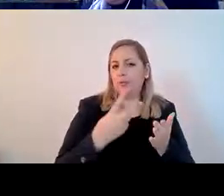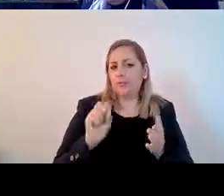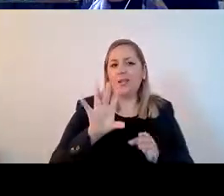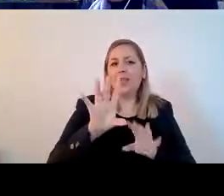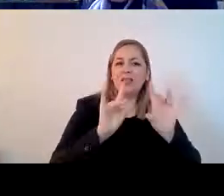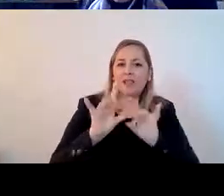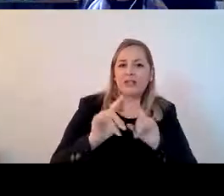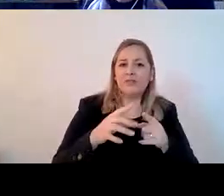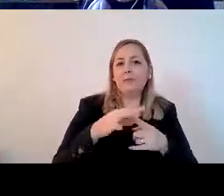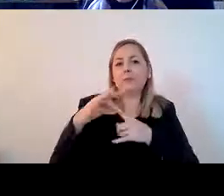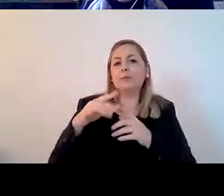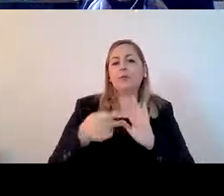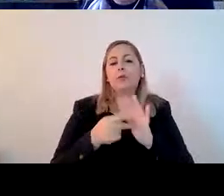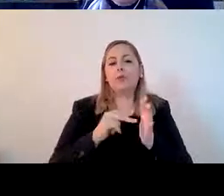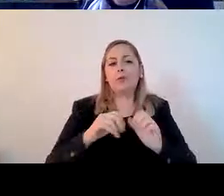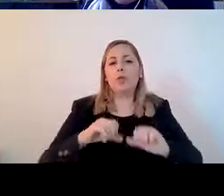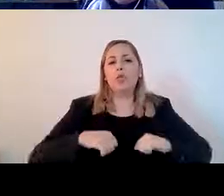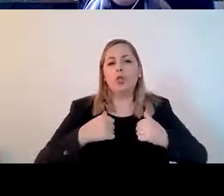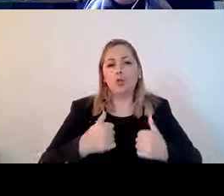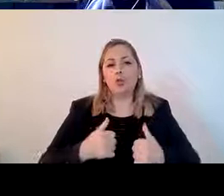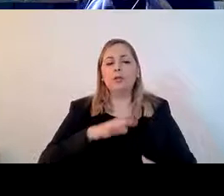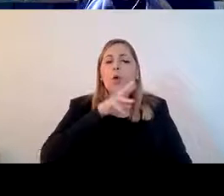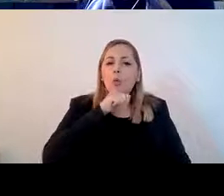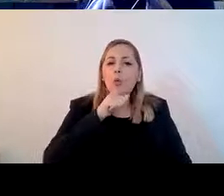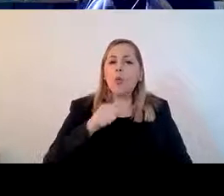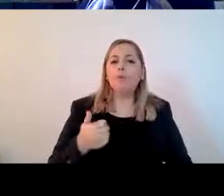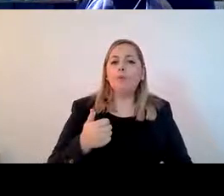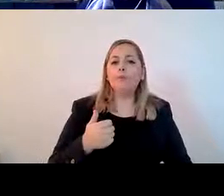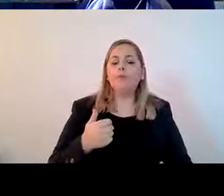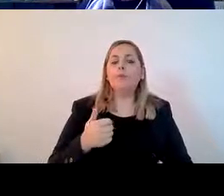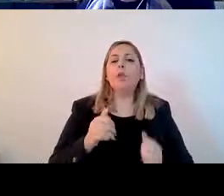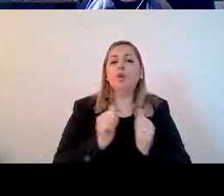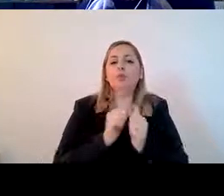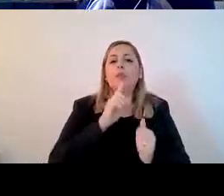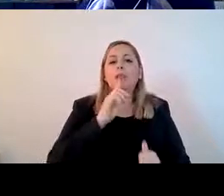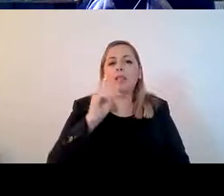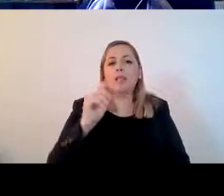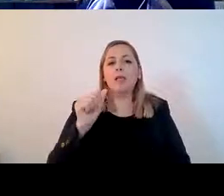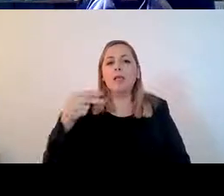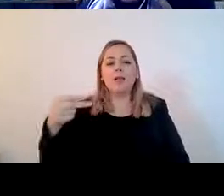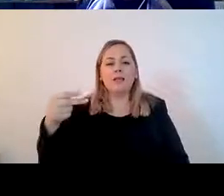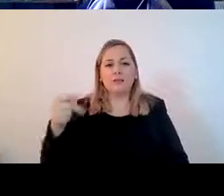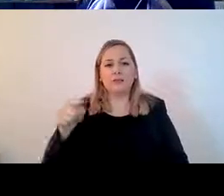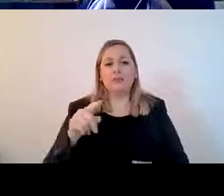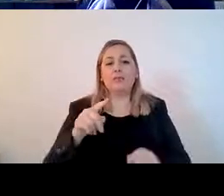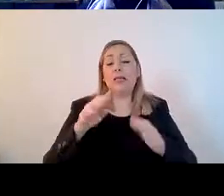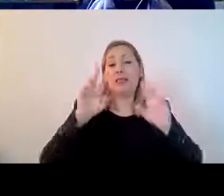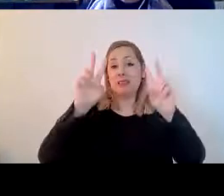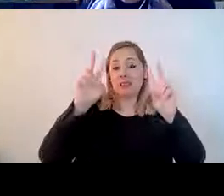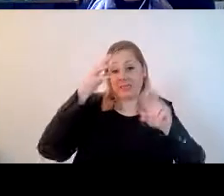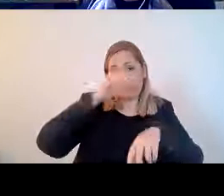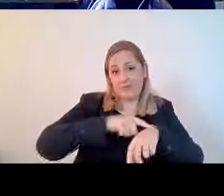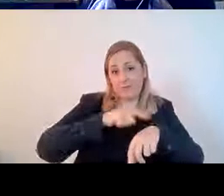adultos jóvenes con TDAH durante la pandemia. Aquí los principales problemas que reportaron a través